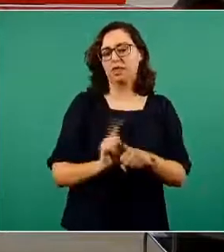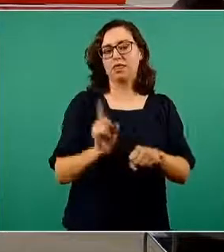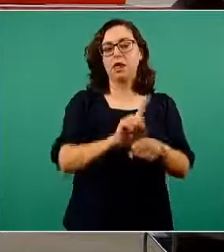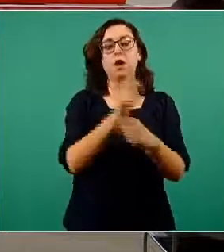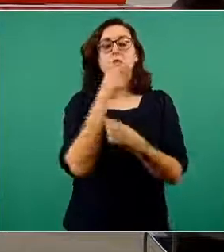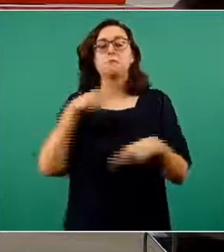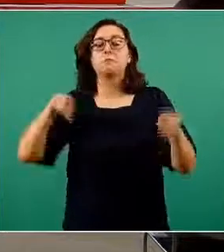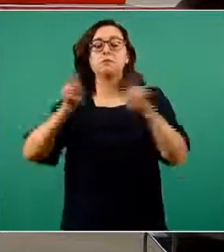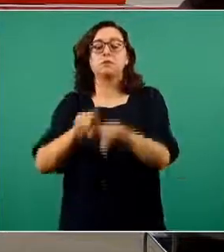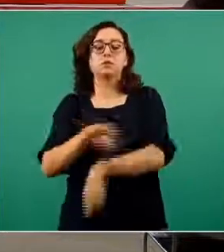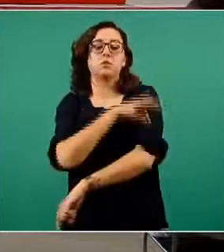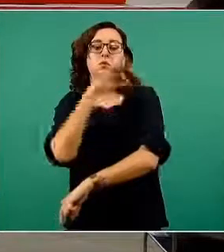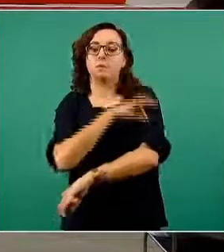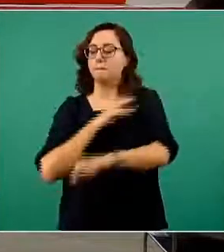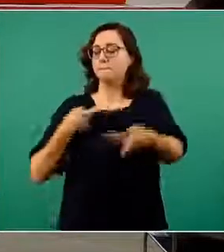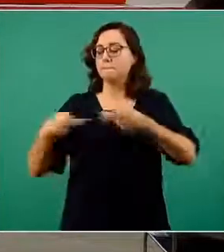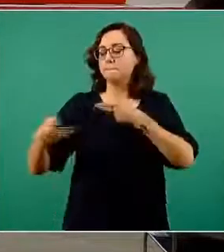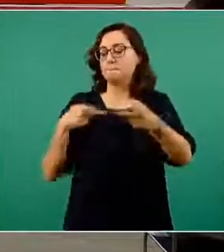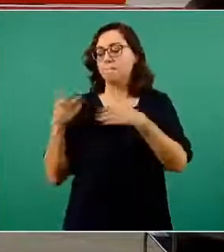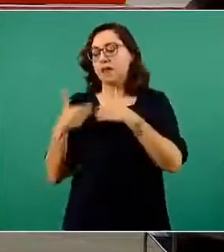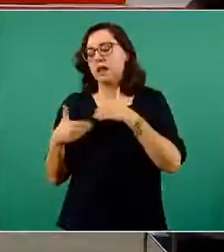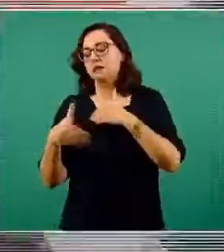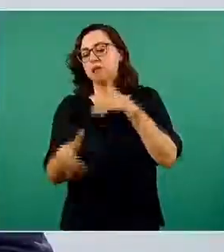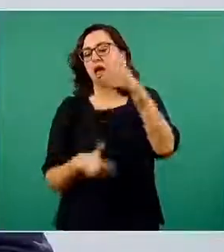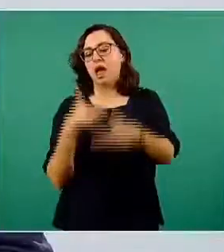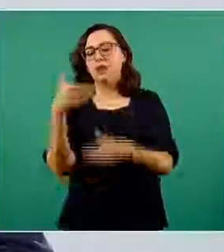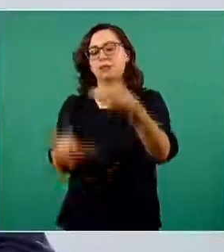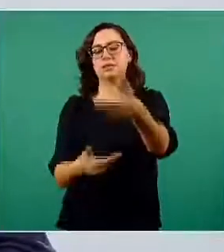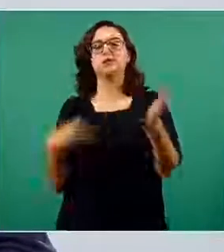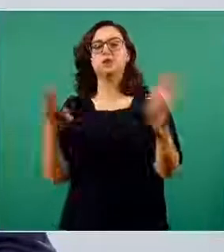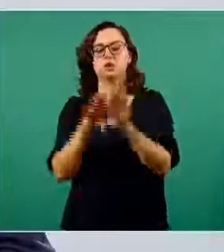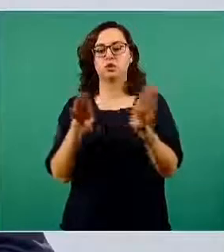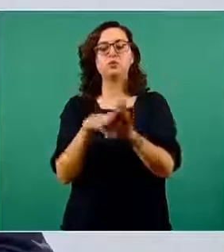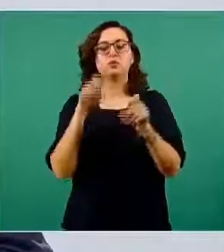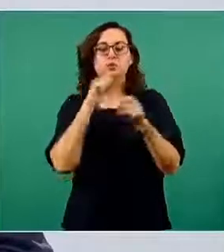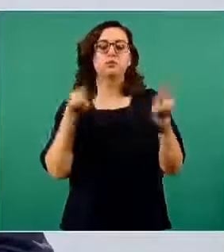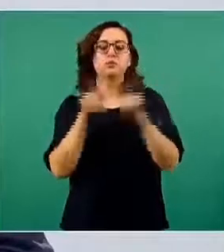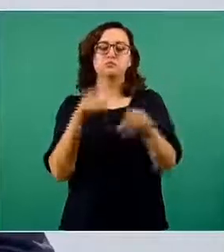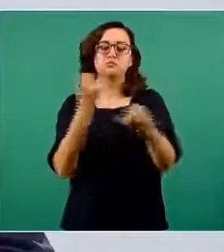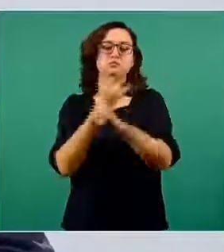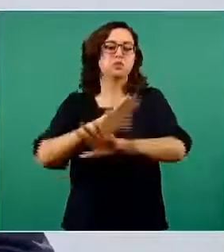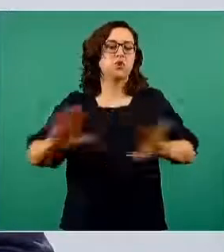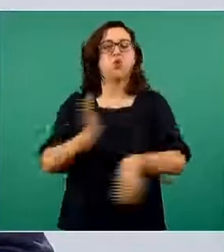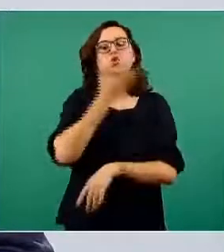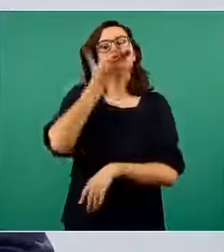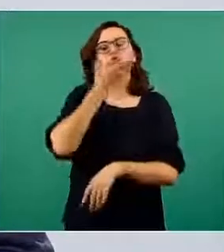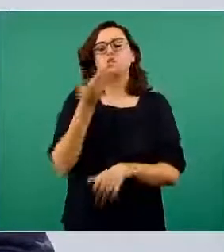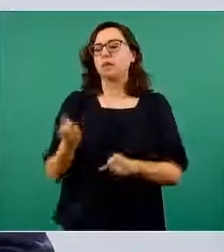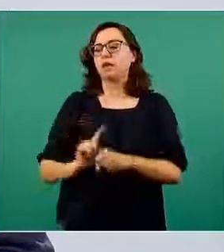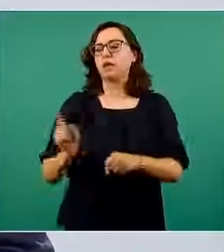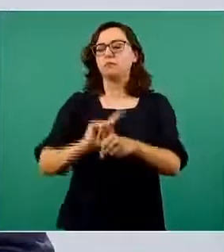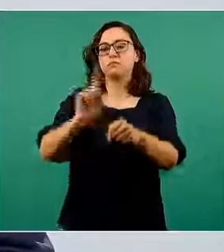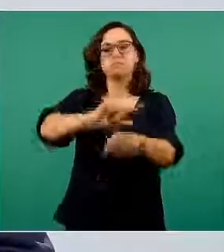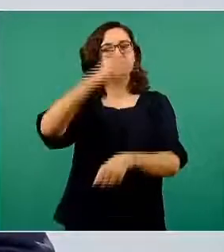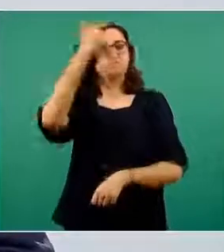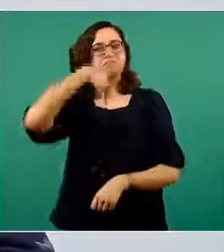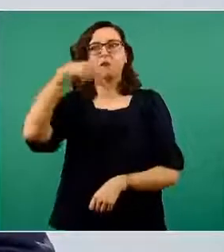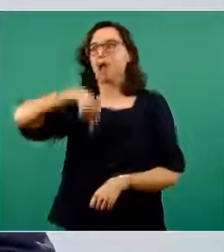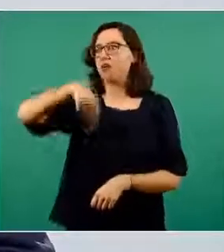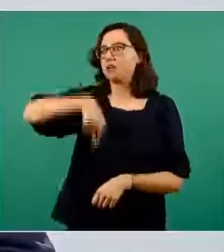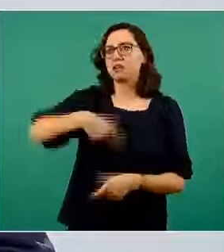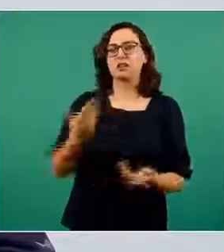de la Estrategia Nacional de Vacunación. Estamos transmitiendo, como todas las noches, desde Palacio Nacional, aquí